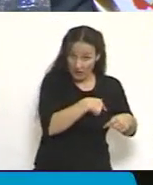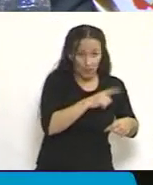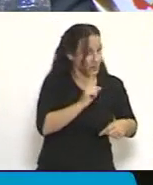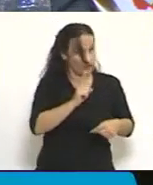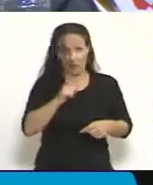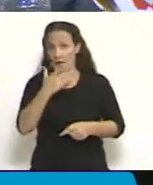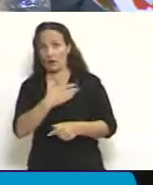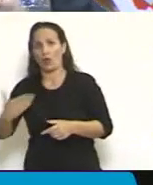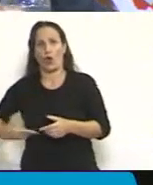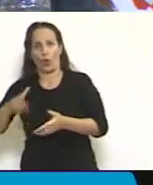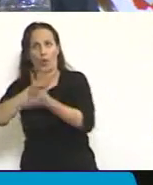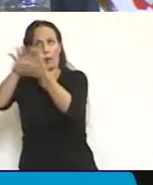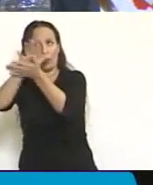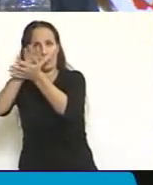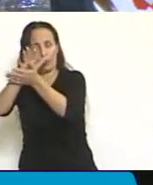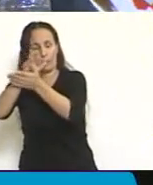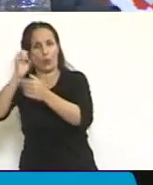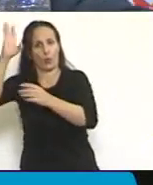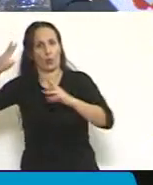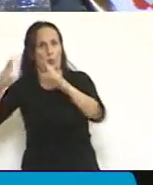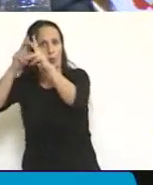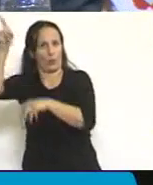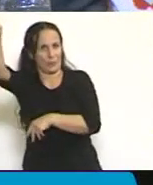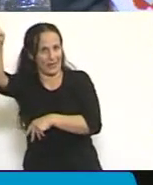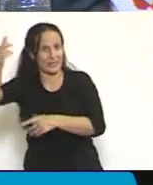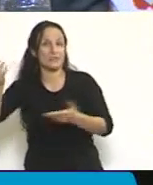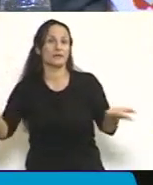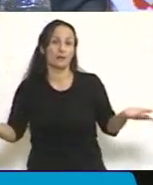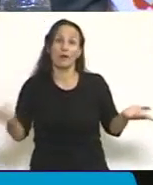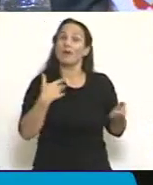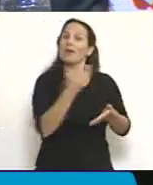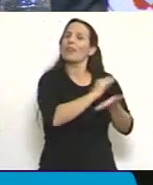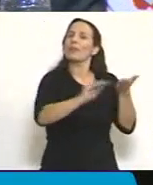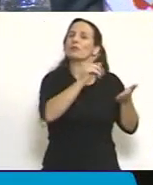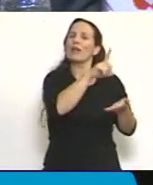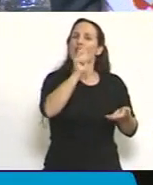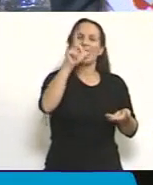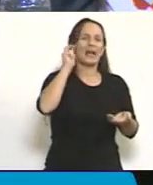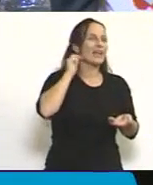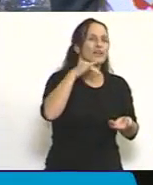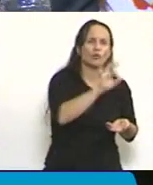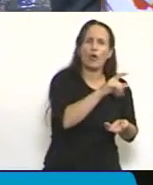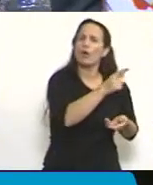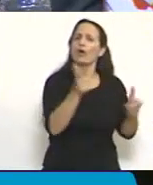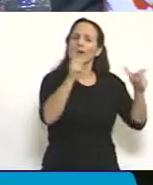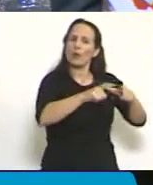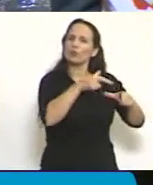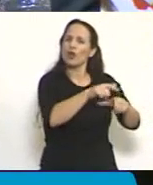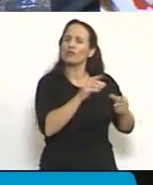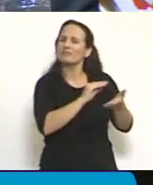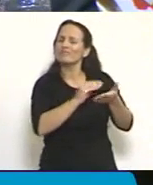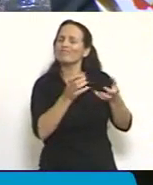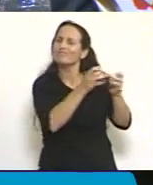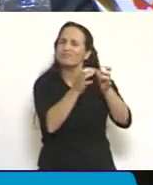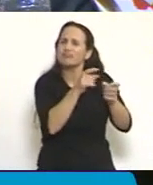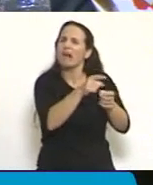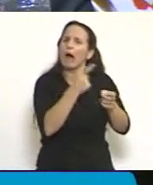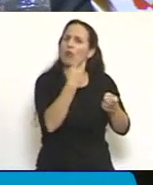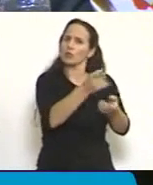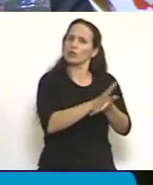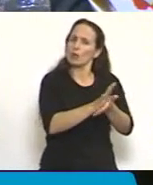importante. Respecto de la deuda, quiero volver sobre esto que mencionó